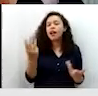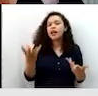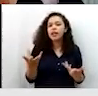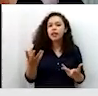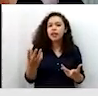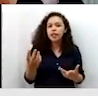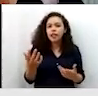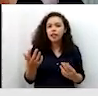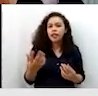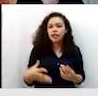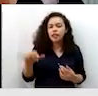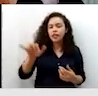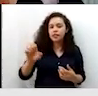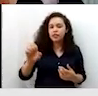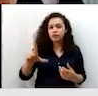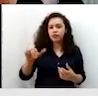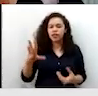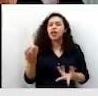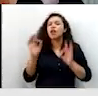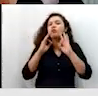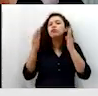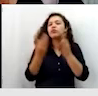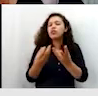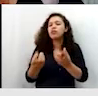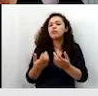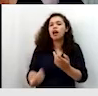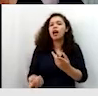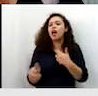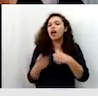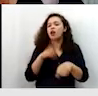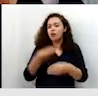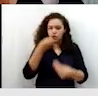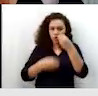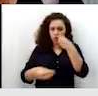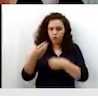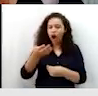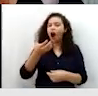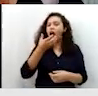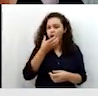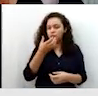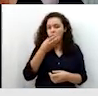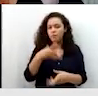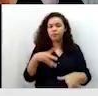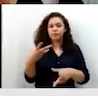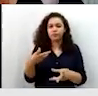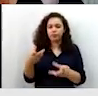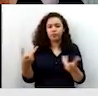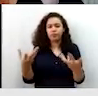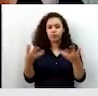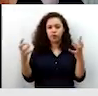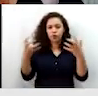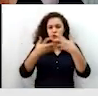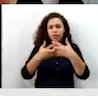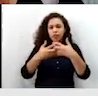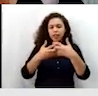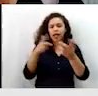inyectando insulina de forma directa, sobre todo en sus tejidos adiposos, para poder